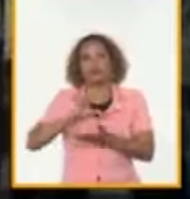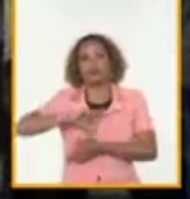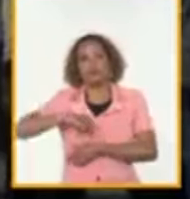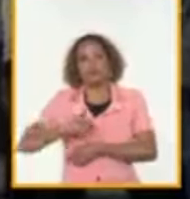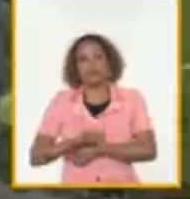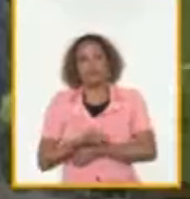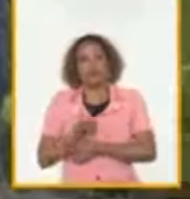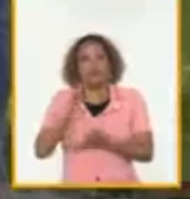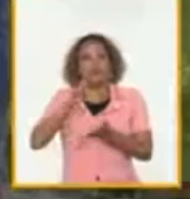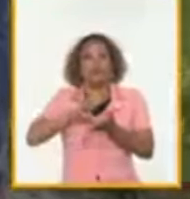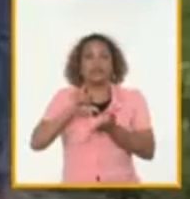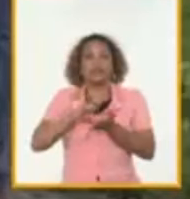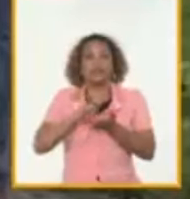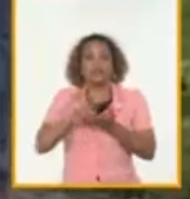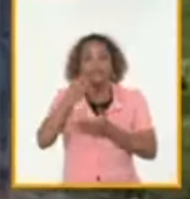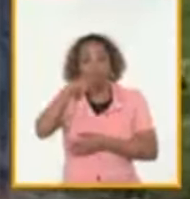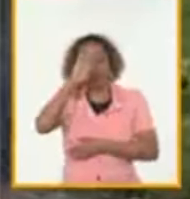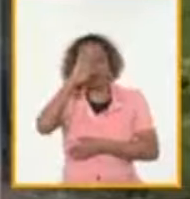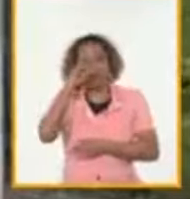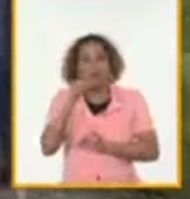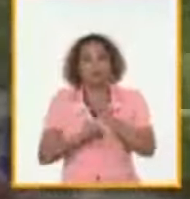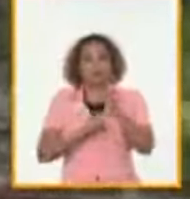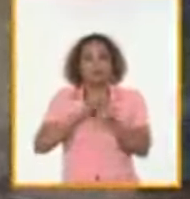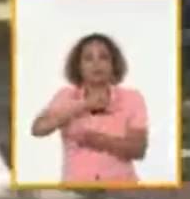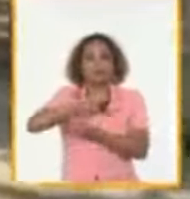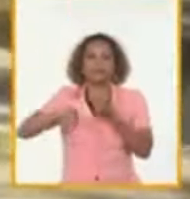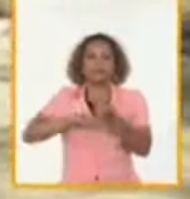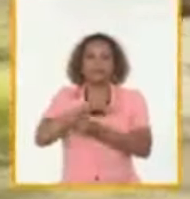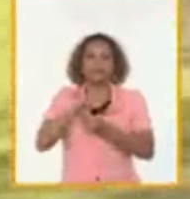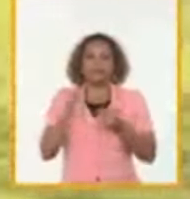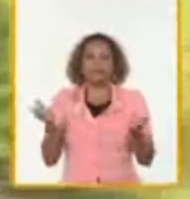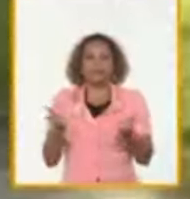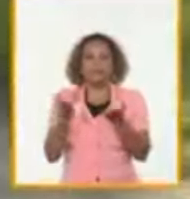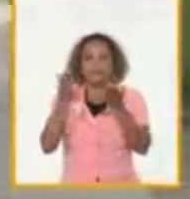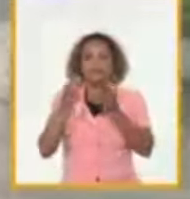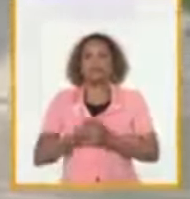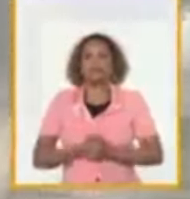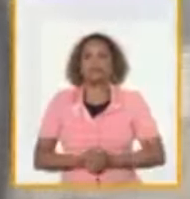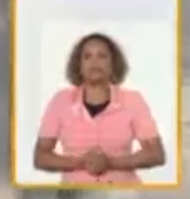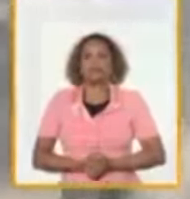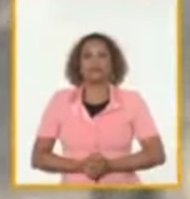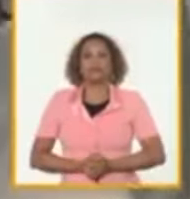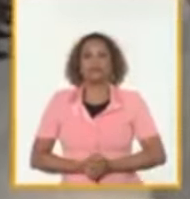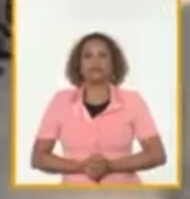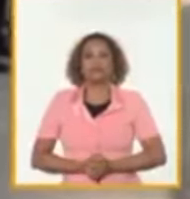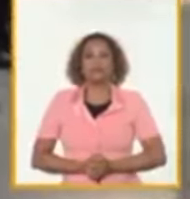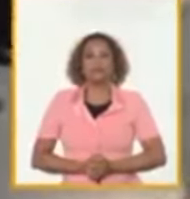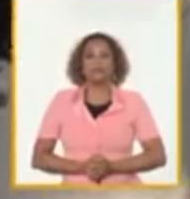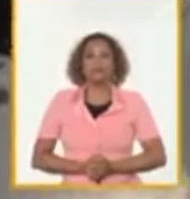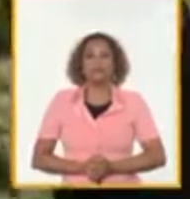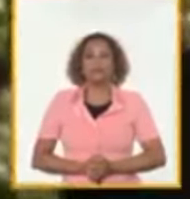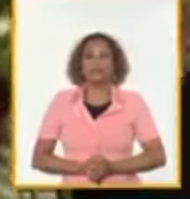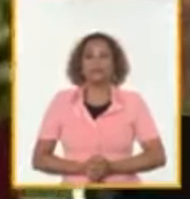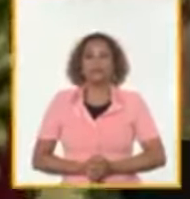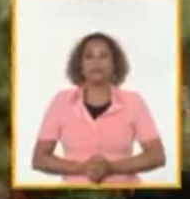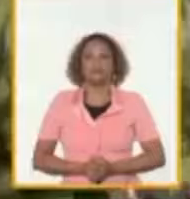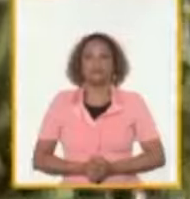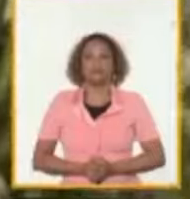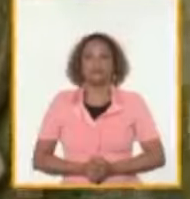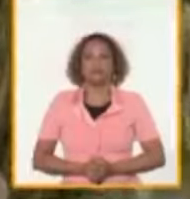al centro del país crece y se diversifica Gretel Rodríguez basán especial para la mesa